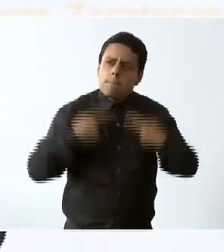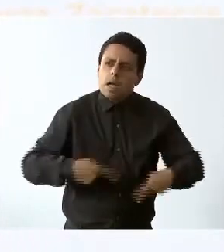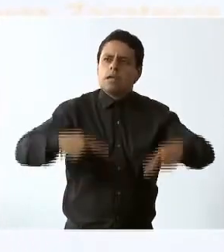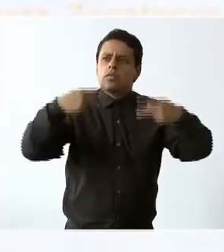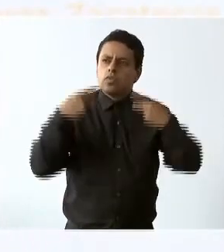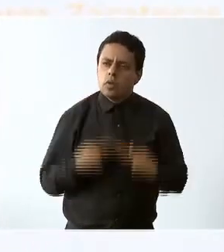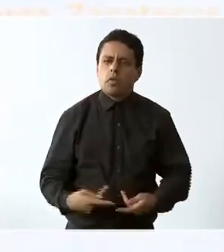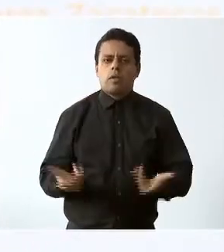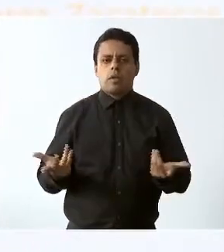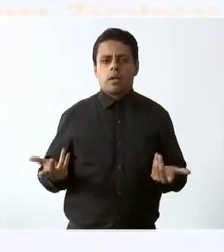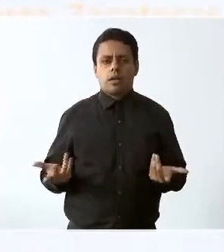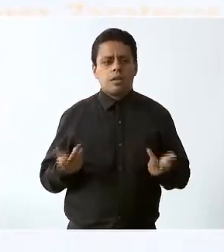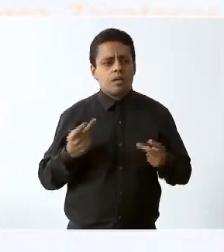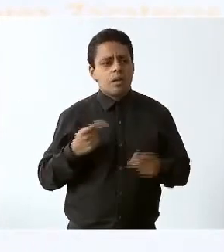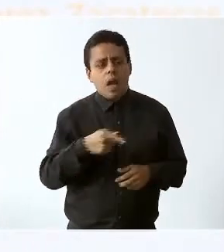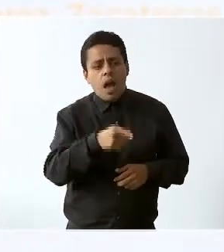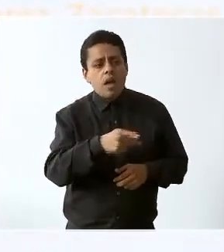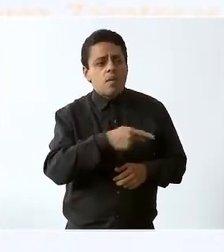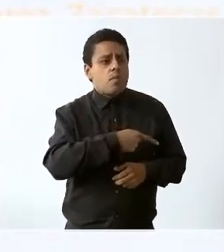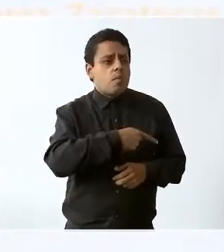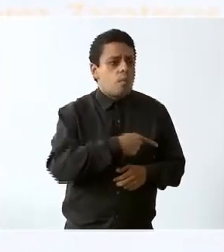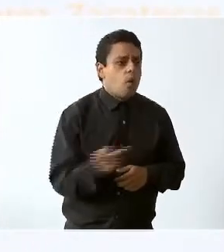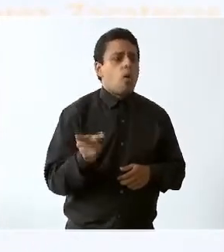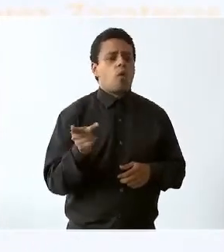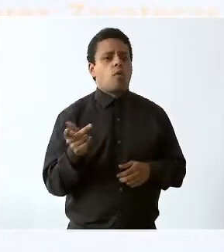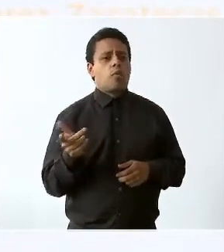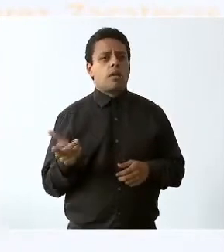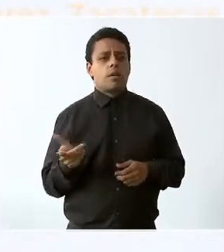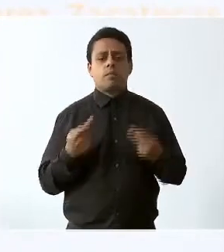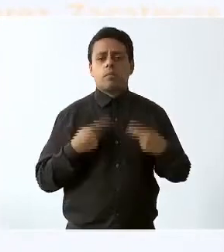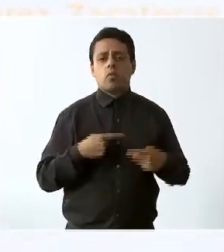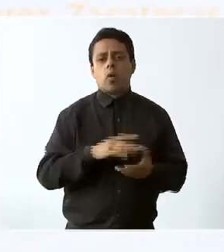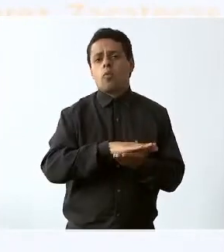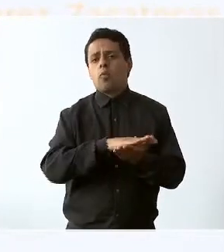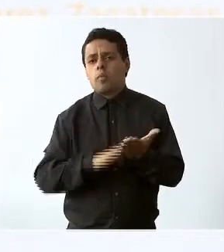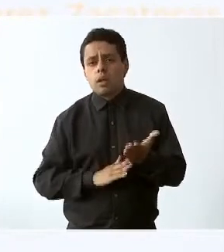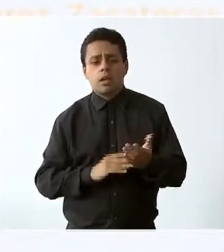la de un país pobre y de un pueblo humilde,